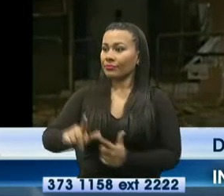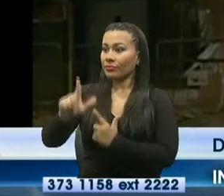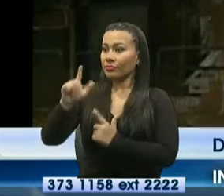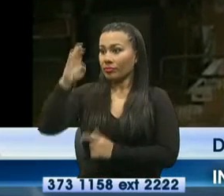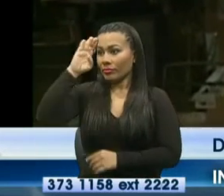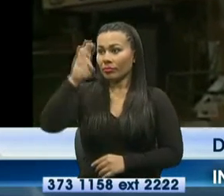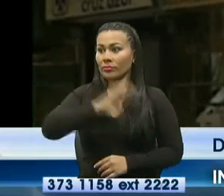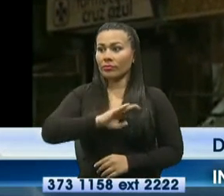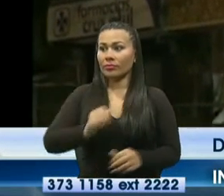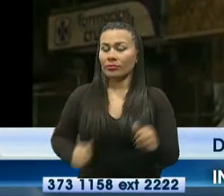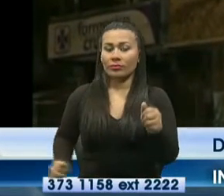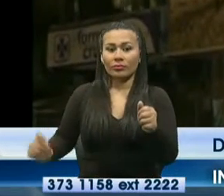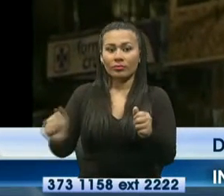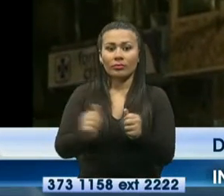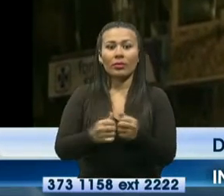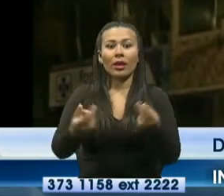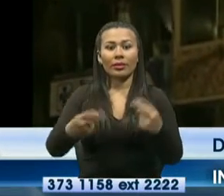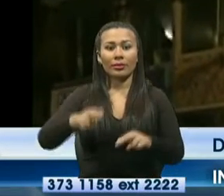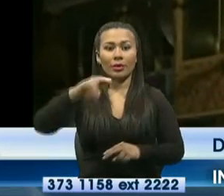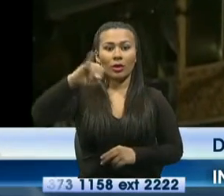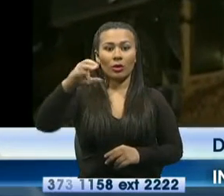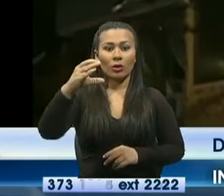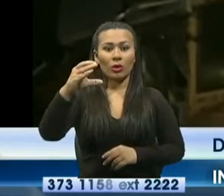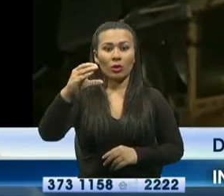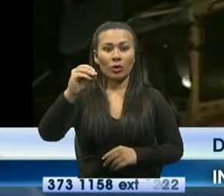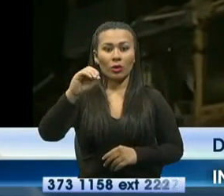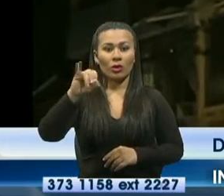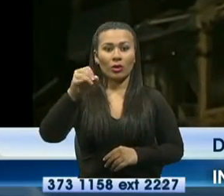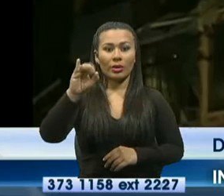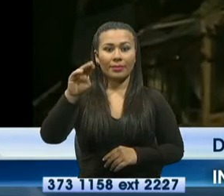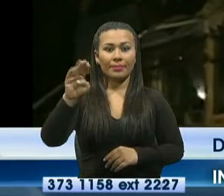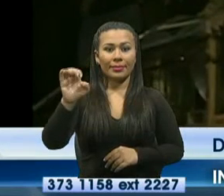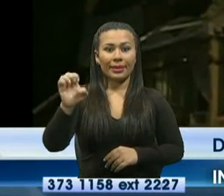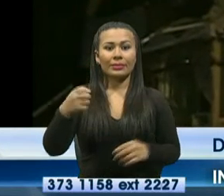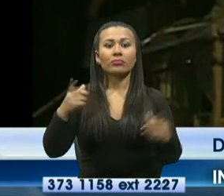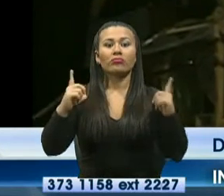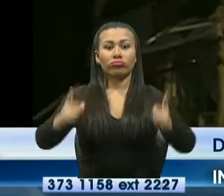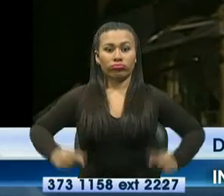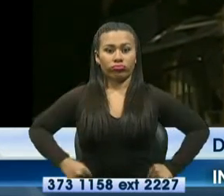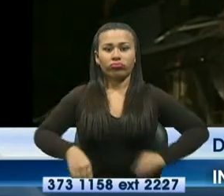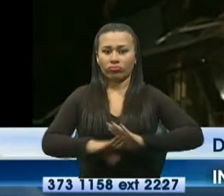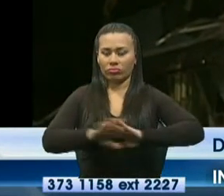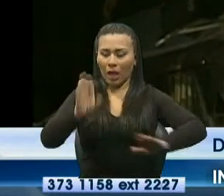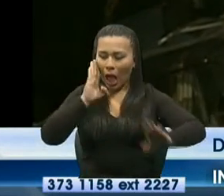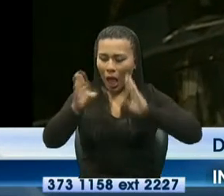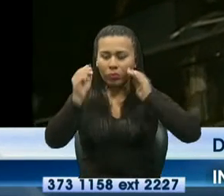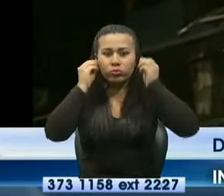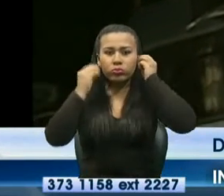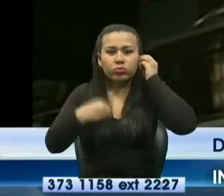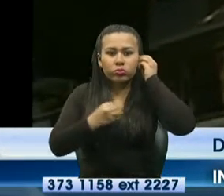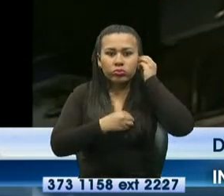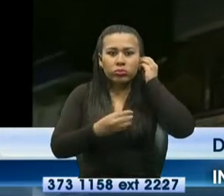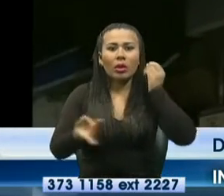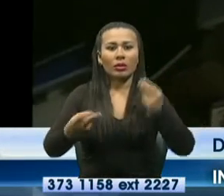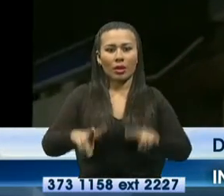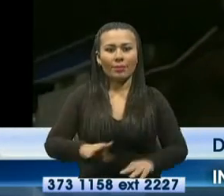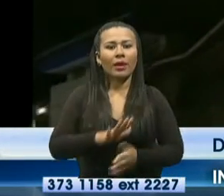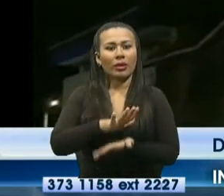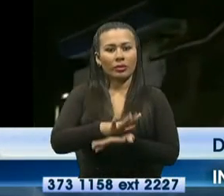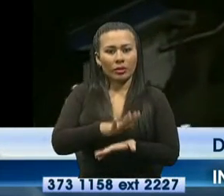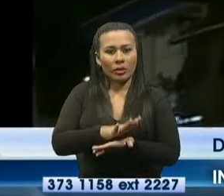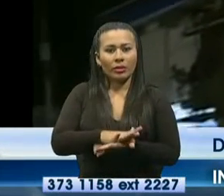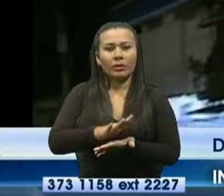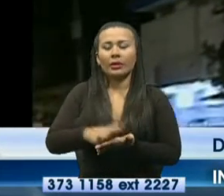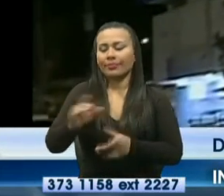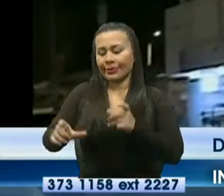policial. Además, en Cojimíes ya se ha habilitado un centro de salud y de a poco la ciudadanía va teniendo calma y va